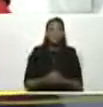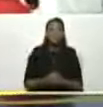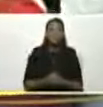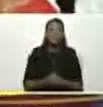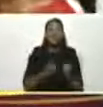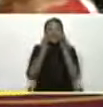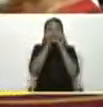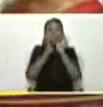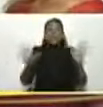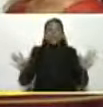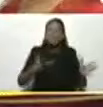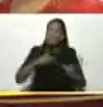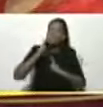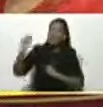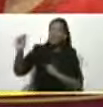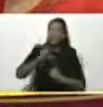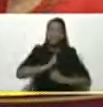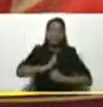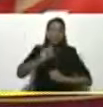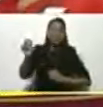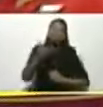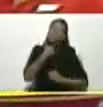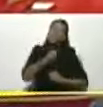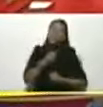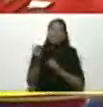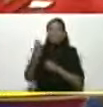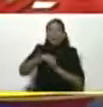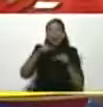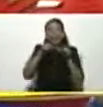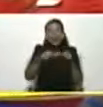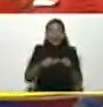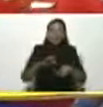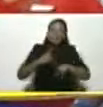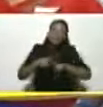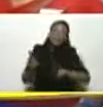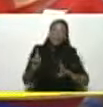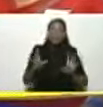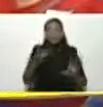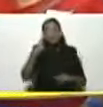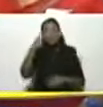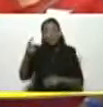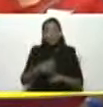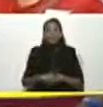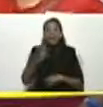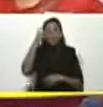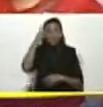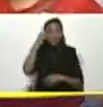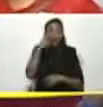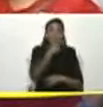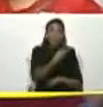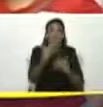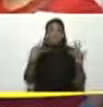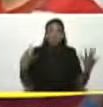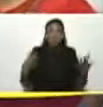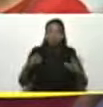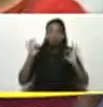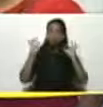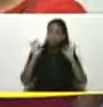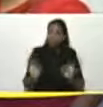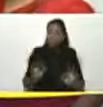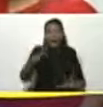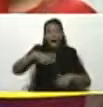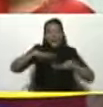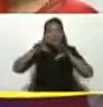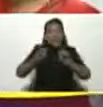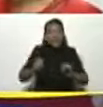Me las bendiga, me tengo que ir. Gracias, me gustaría quedarme, mudarme para acá. Pero para el 28. El 28 va la cosa.